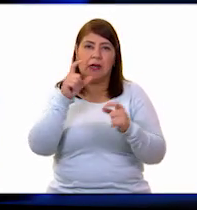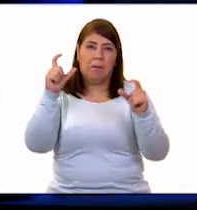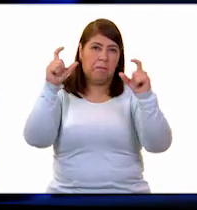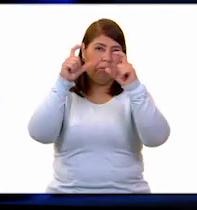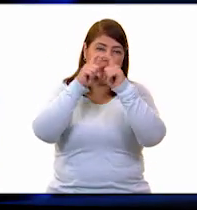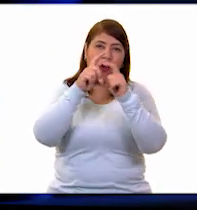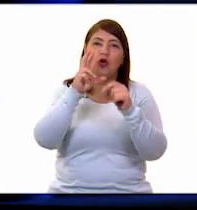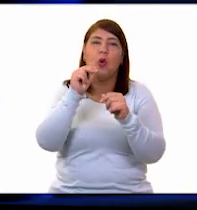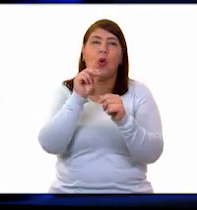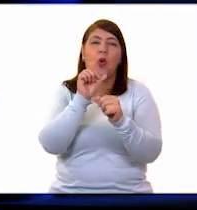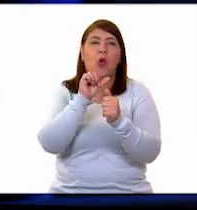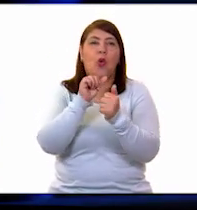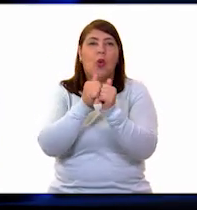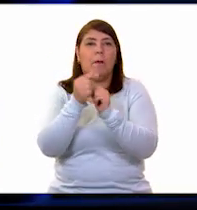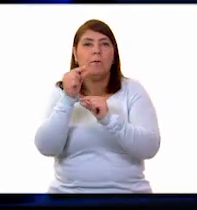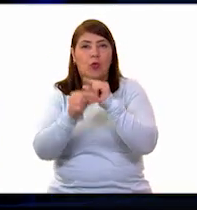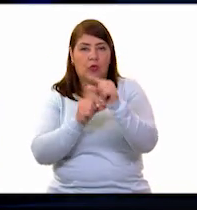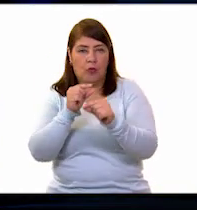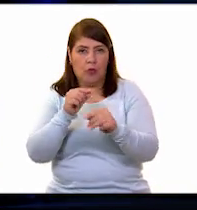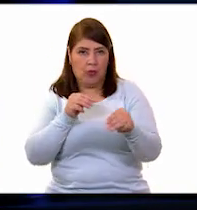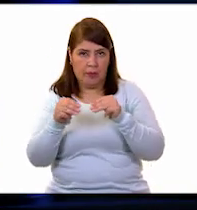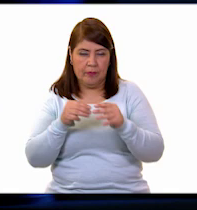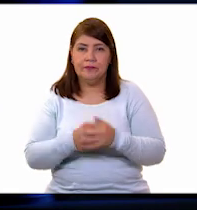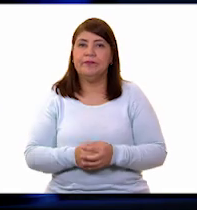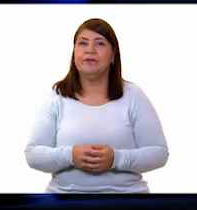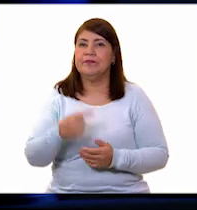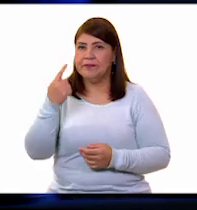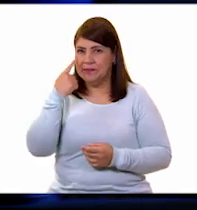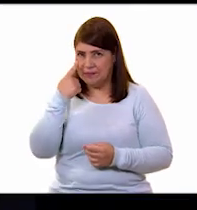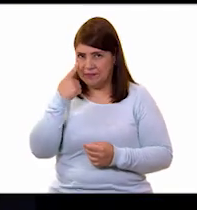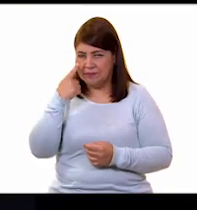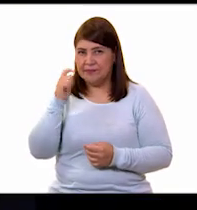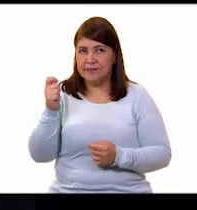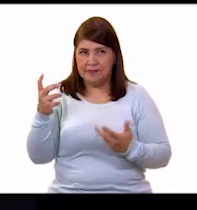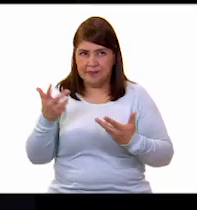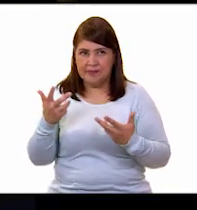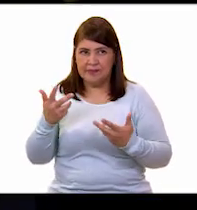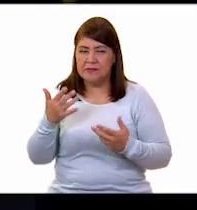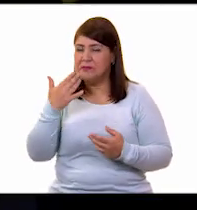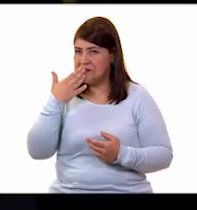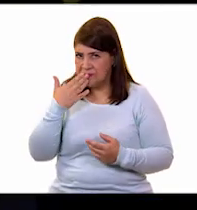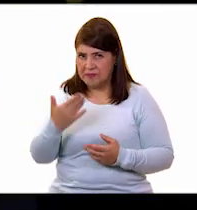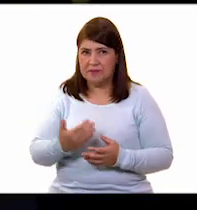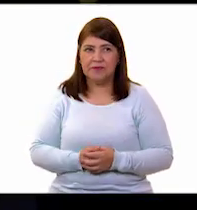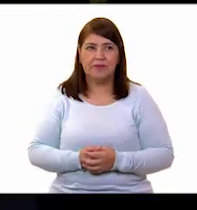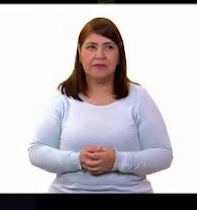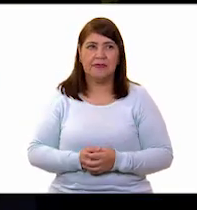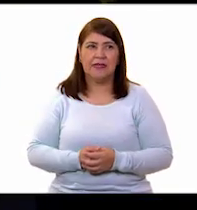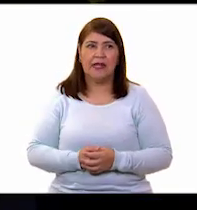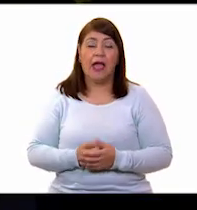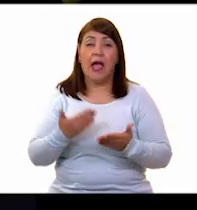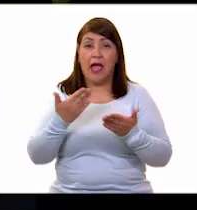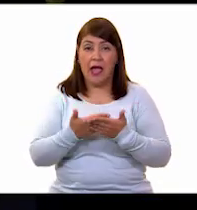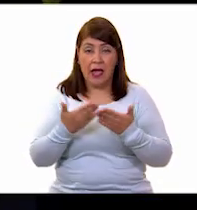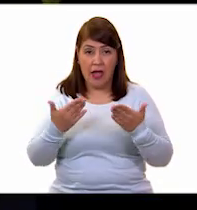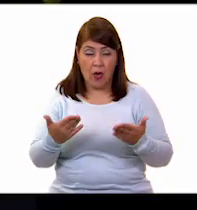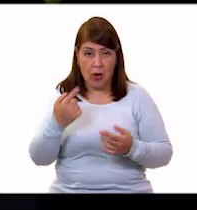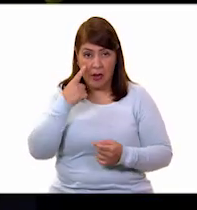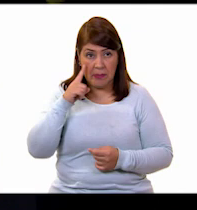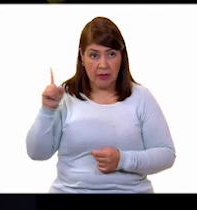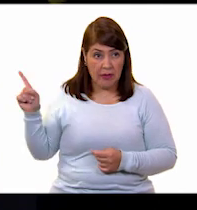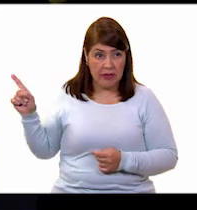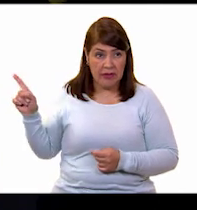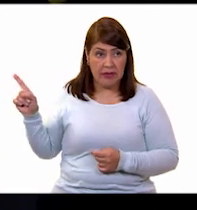se fue moviendo. Pues realicemos el movimiento, María, lo estás haciendo muy bien. Y ahora vemos que